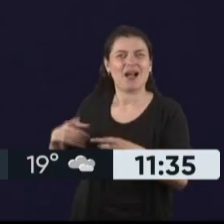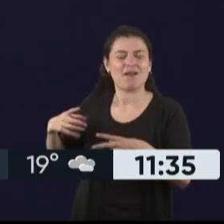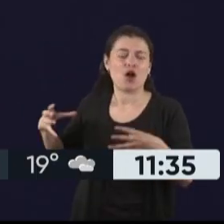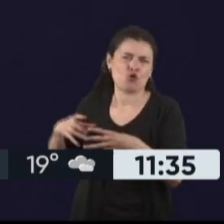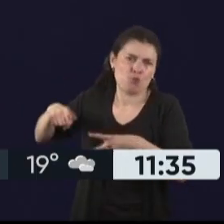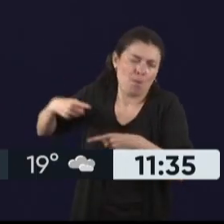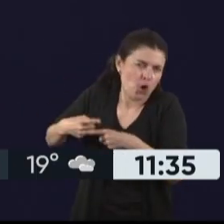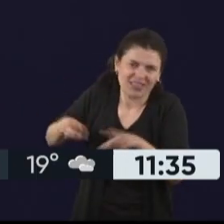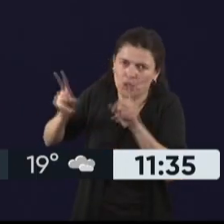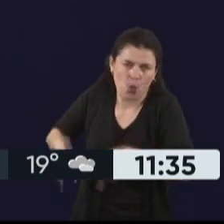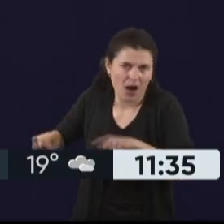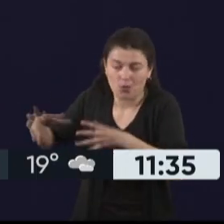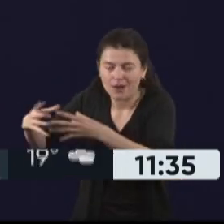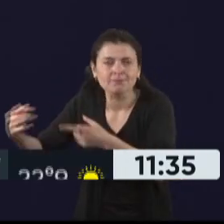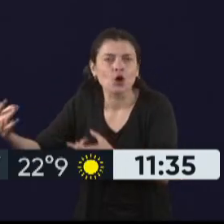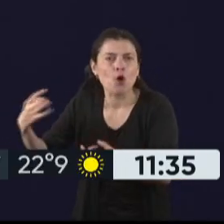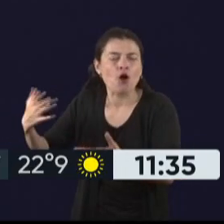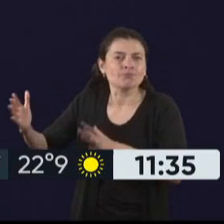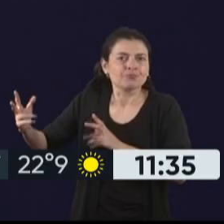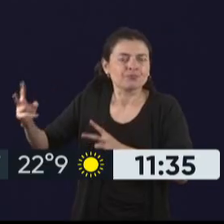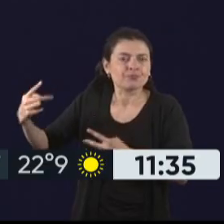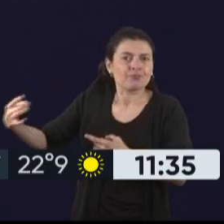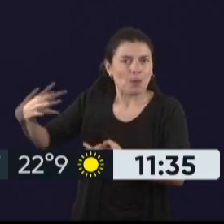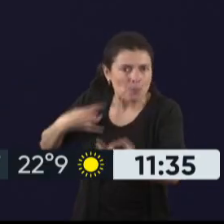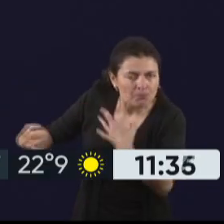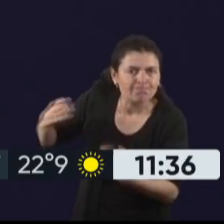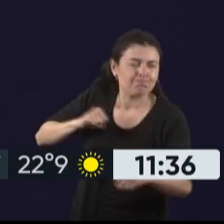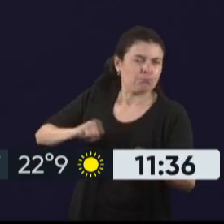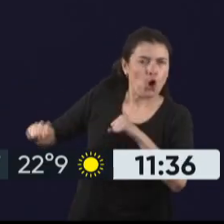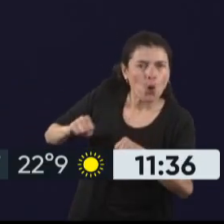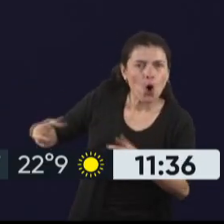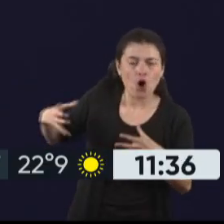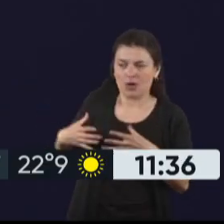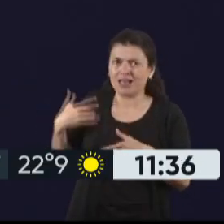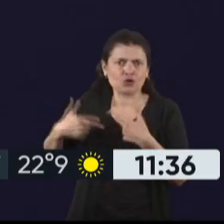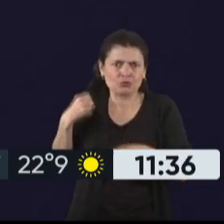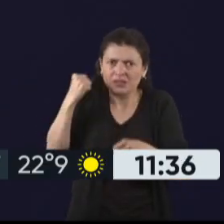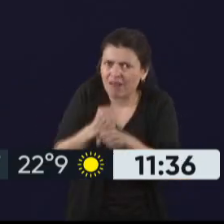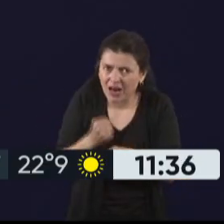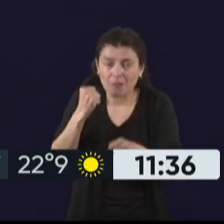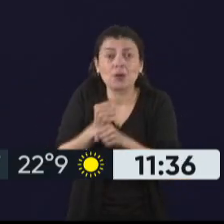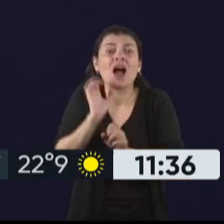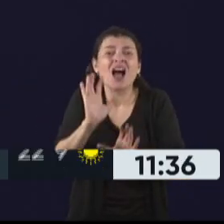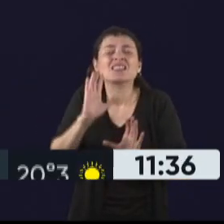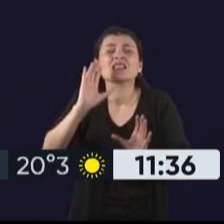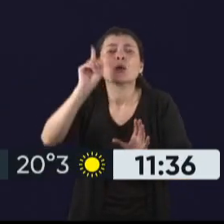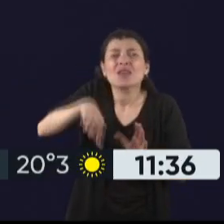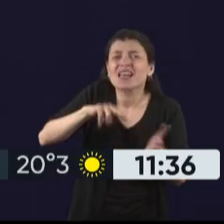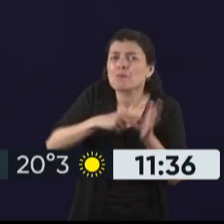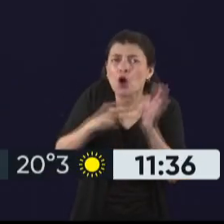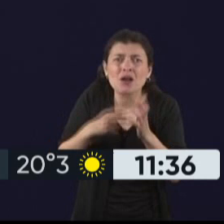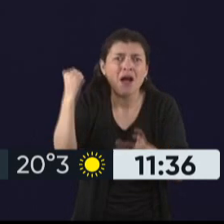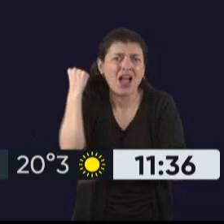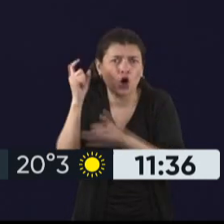pasar, pero digo, te estoy haciendo la lectura de cómo muchas veces la volatilidad opera. Y en el